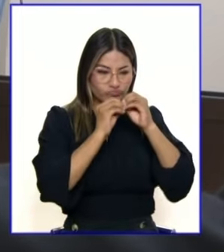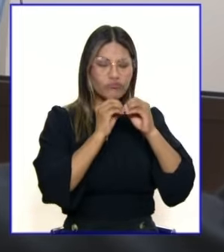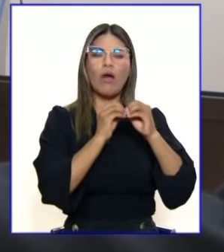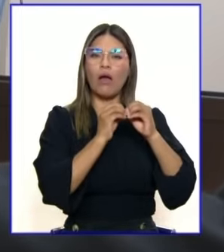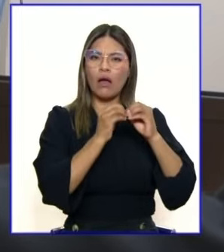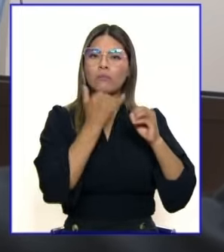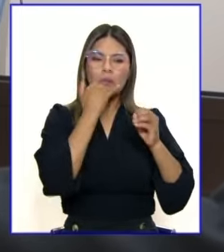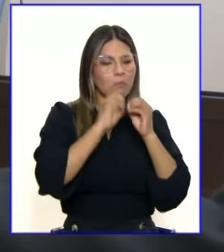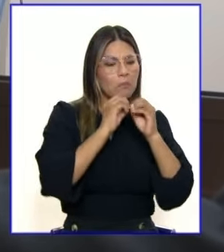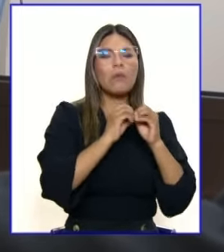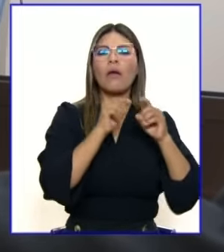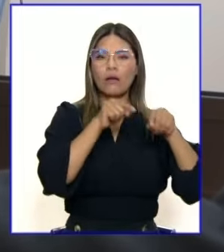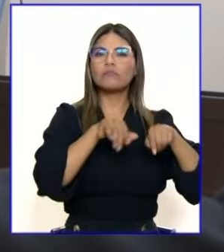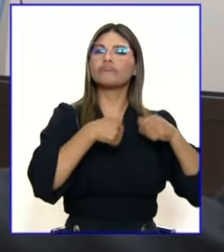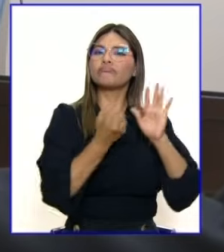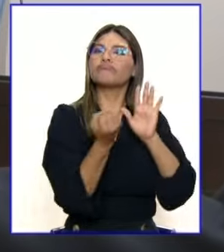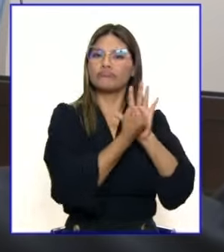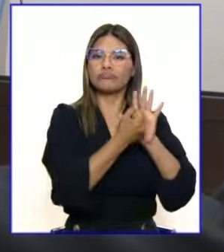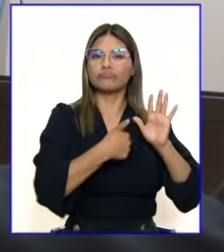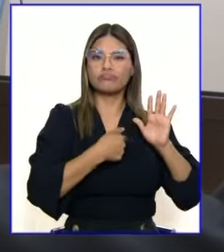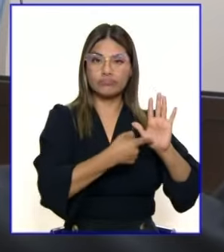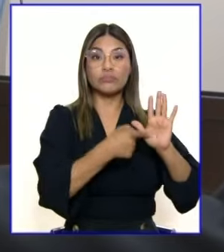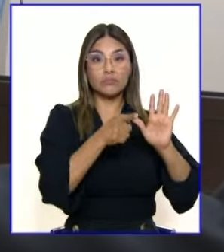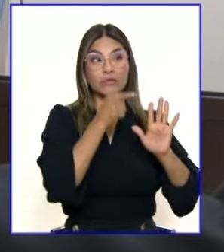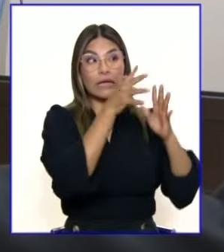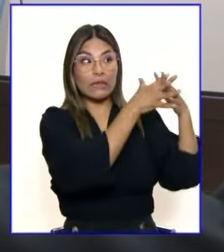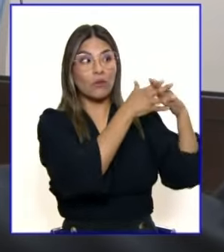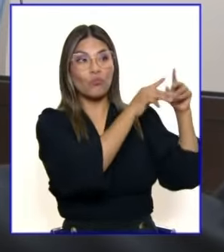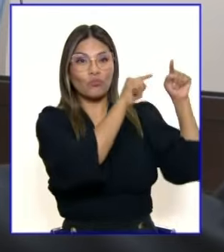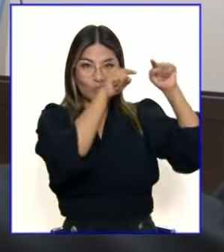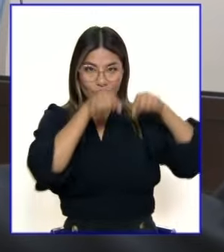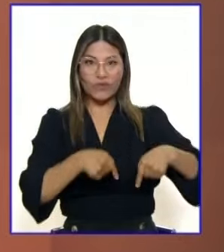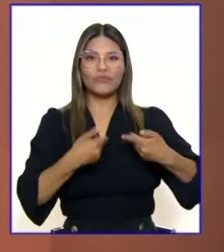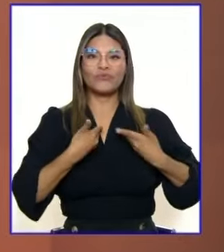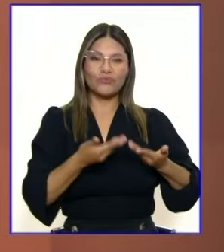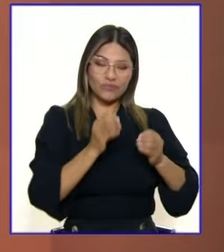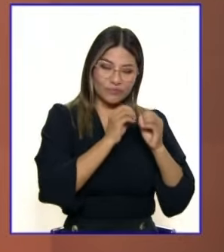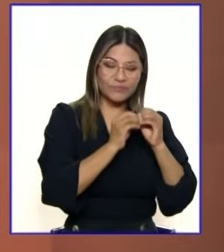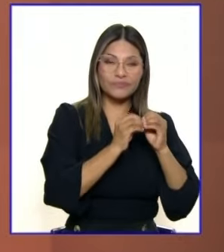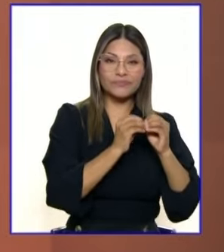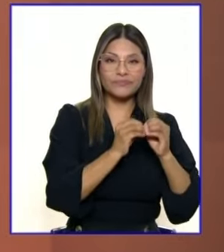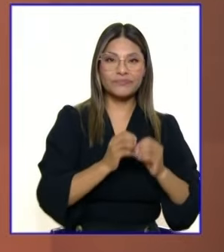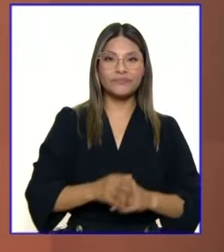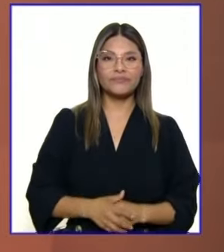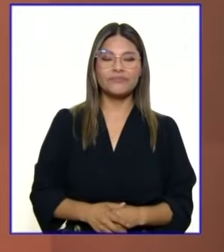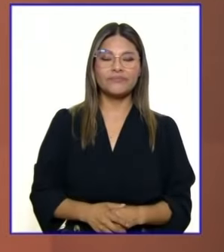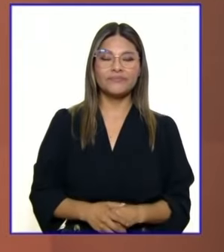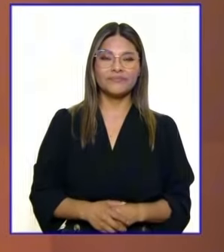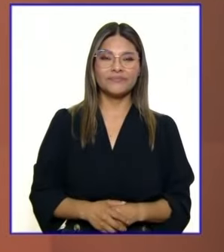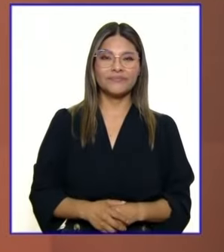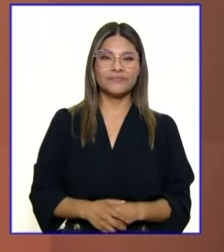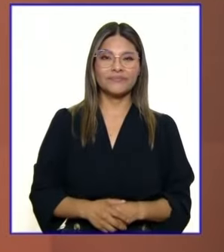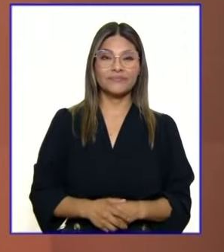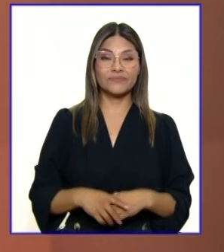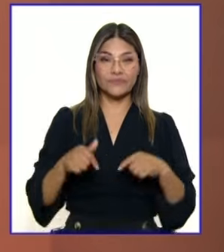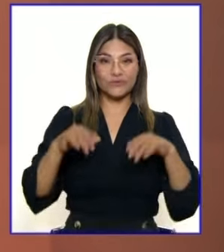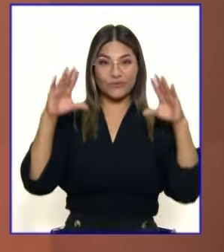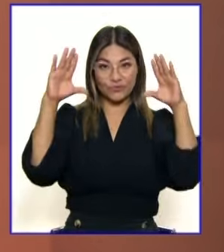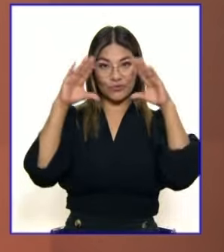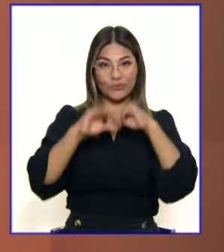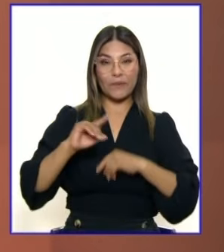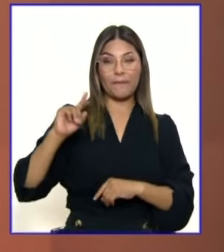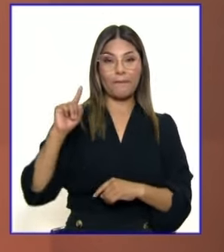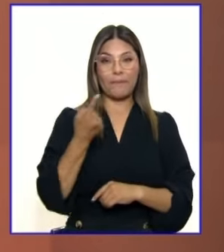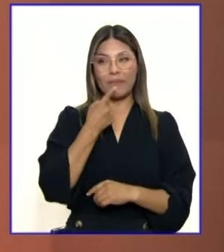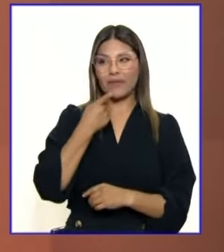aeronaves comerciales de los Estados Unidos. Bien, y a esta hora de la noche vamos a presentar a nuestro